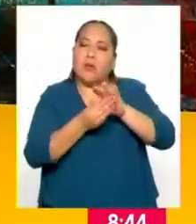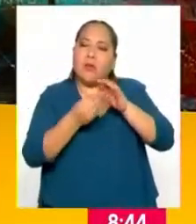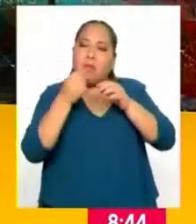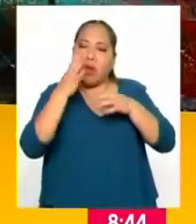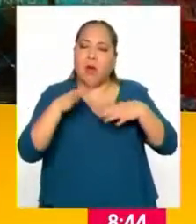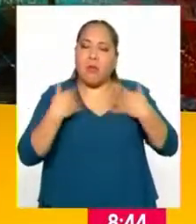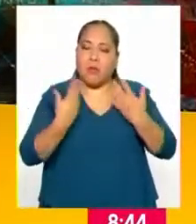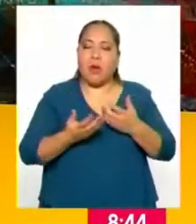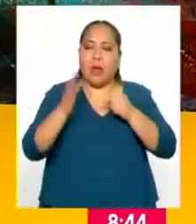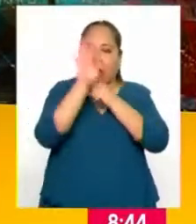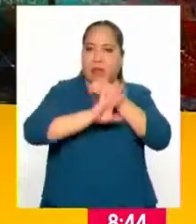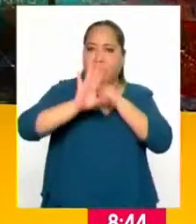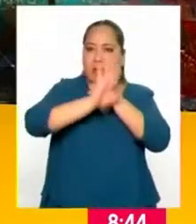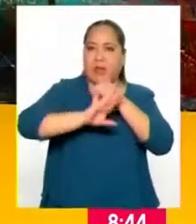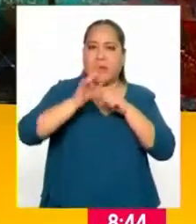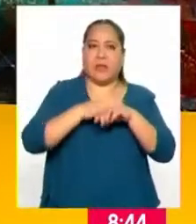defensa.